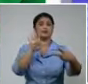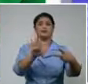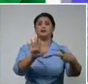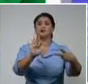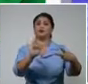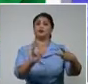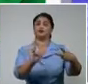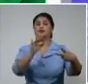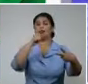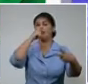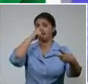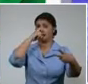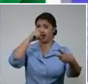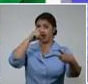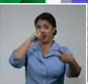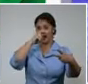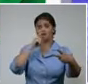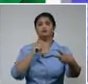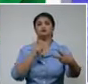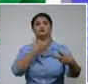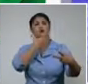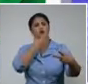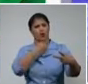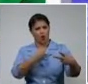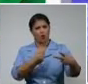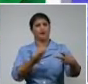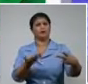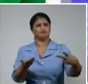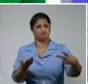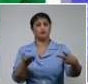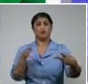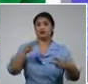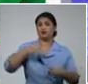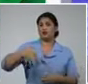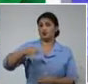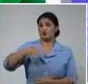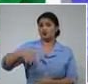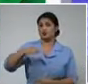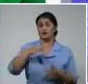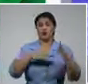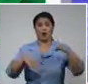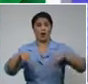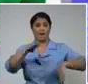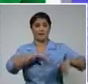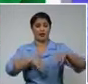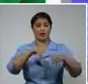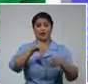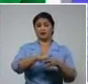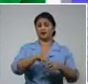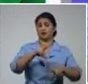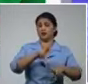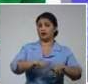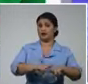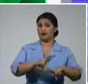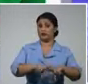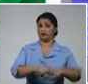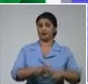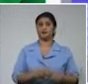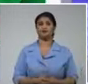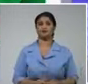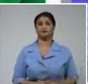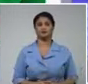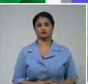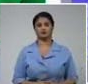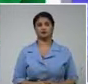edad, realmente joven, del municipio Playa, aquí en la provincia de La Habana,